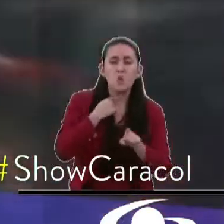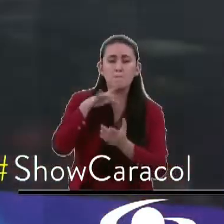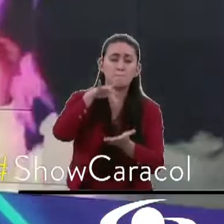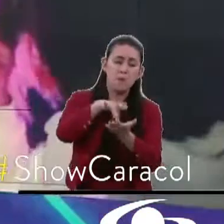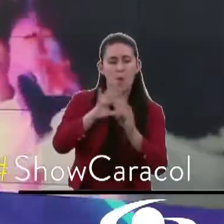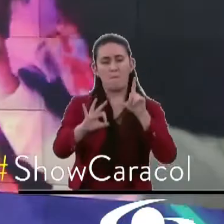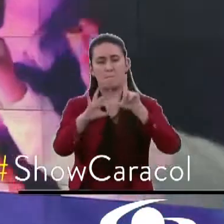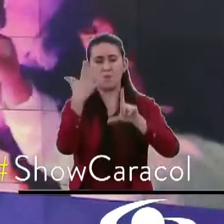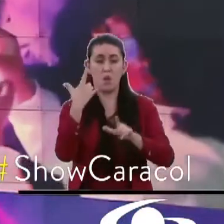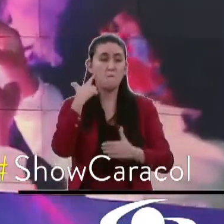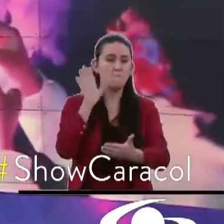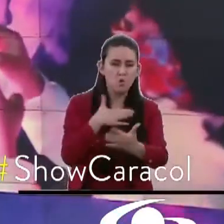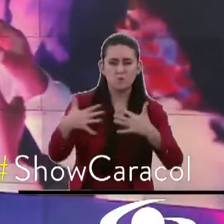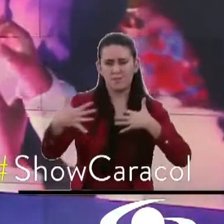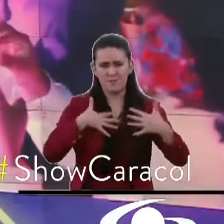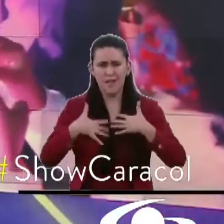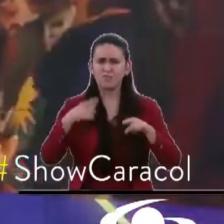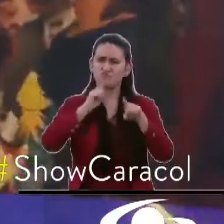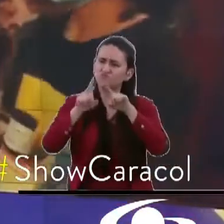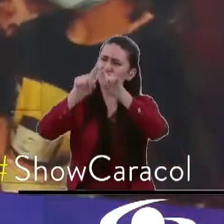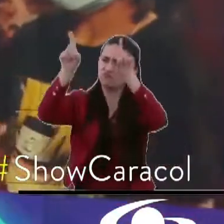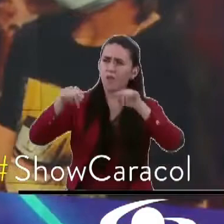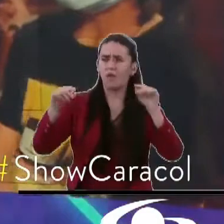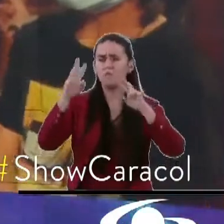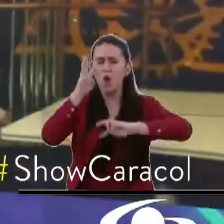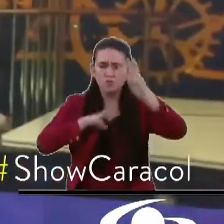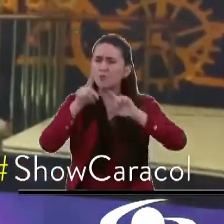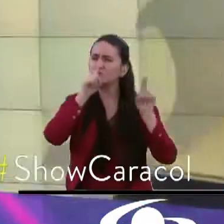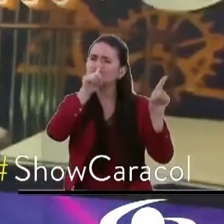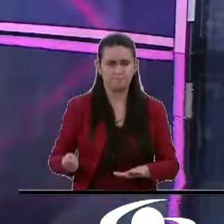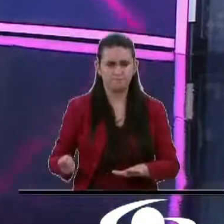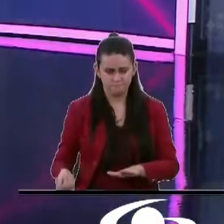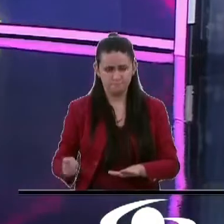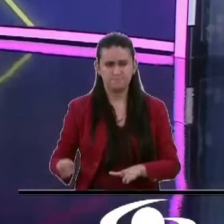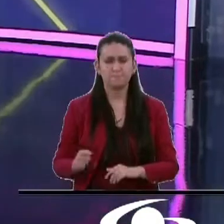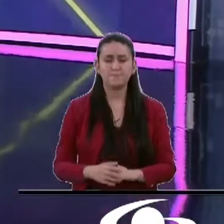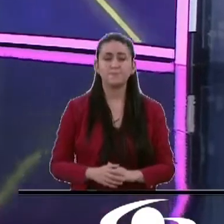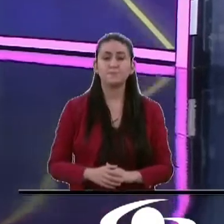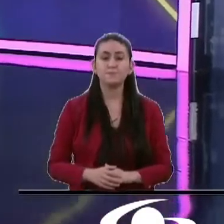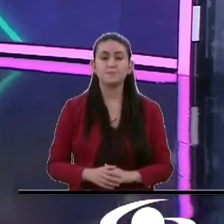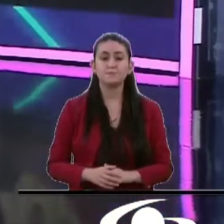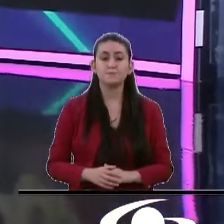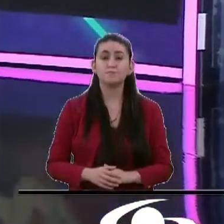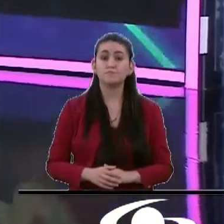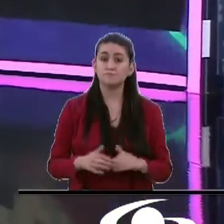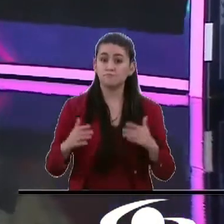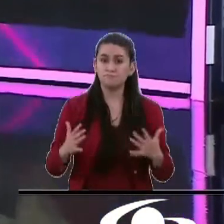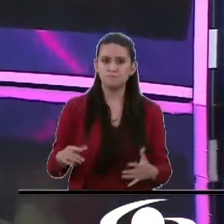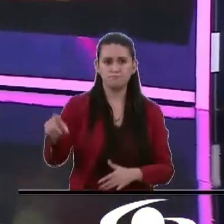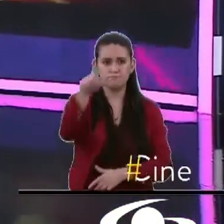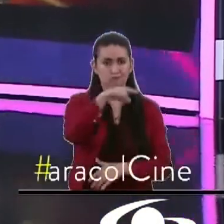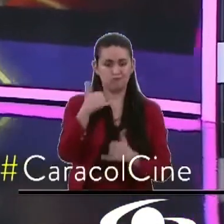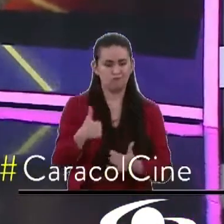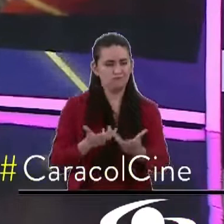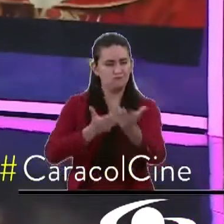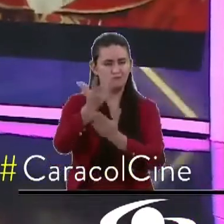y virtuales. Música, teatro y grandes exposiciones hacen parte de la agenda. Y llegó el momento para los recomendados